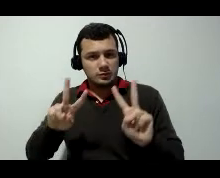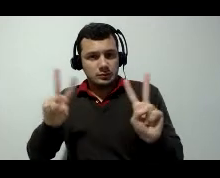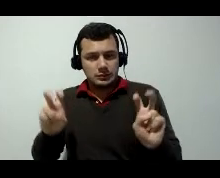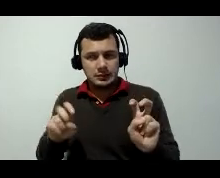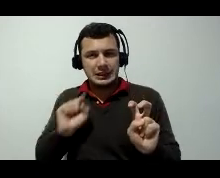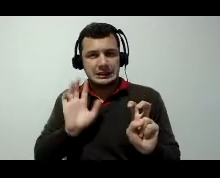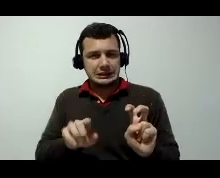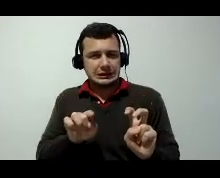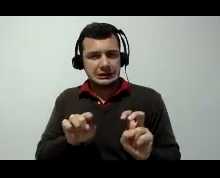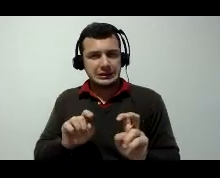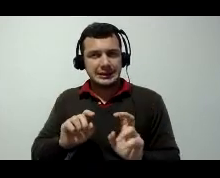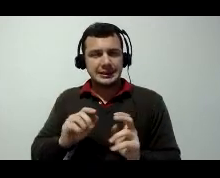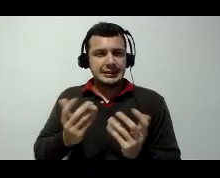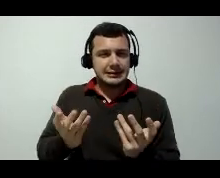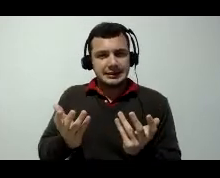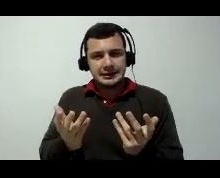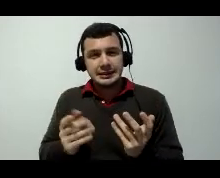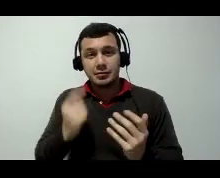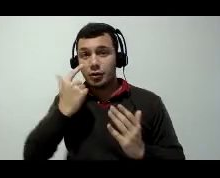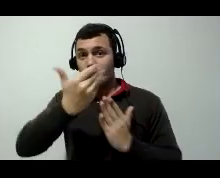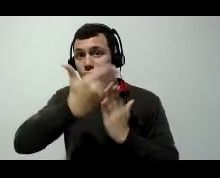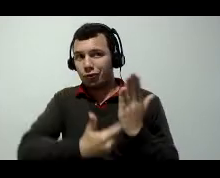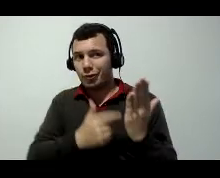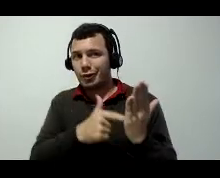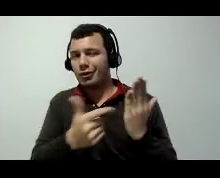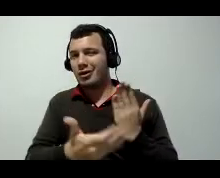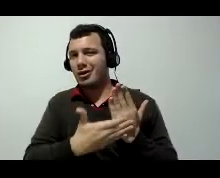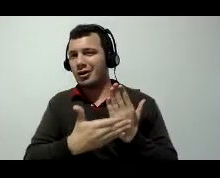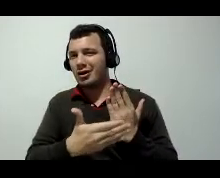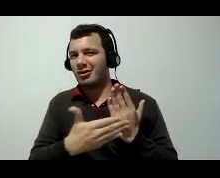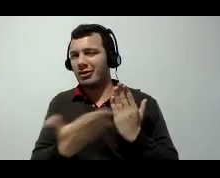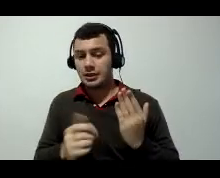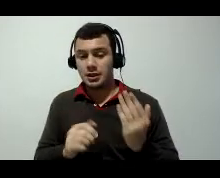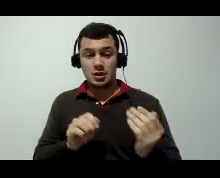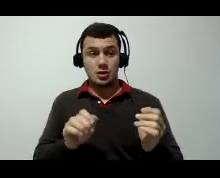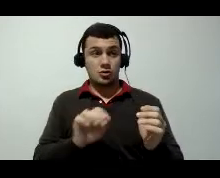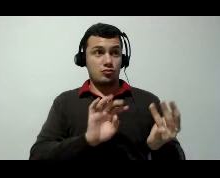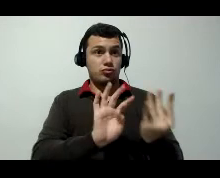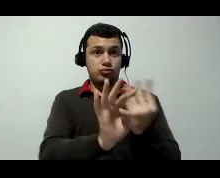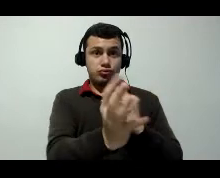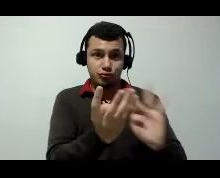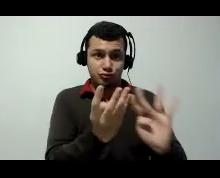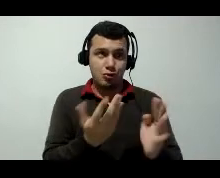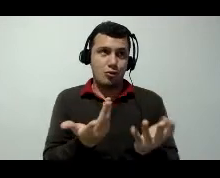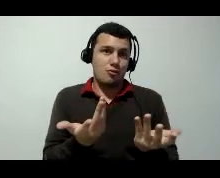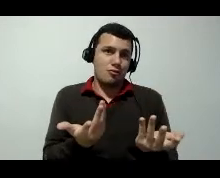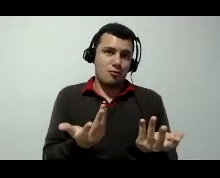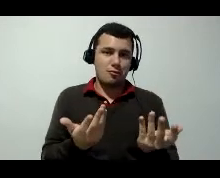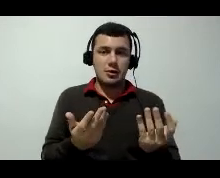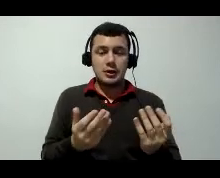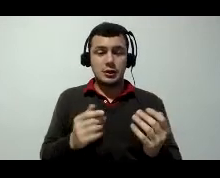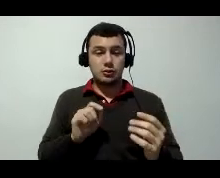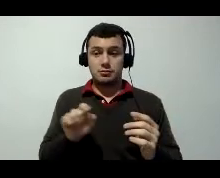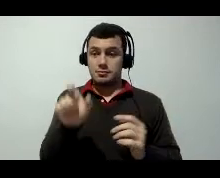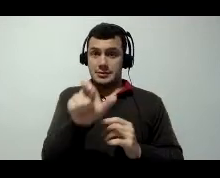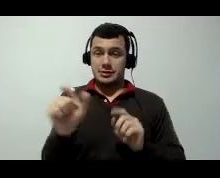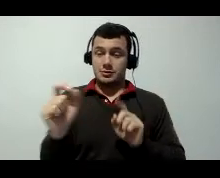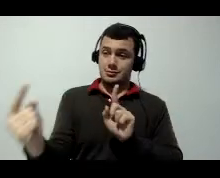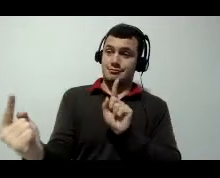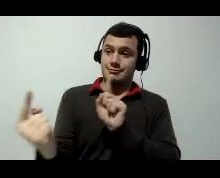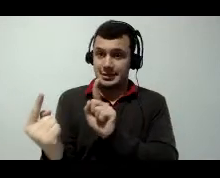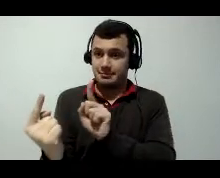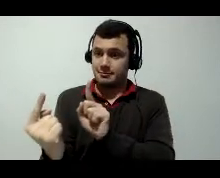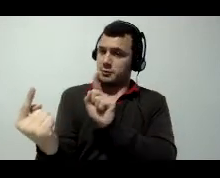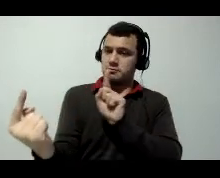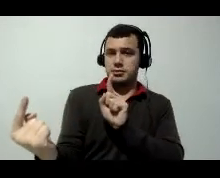habla este documento es que para esas áreas de tránsito, si yo no voy a tener contacto con estos pacientes a menos de 2 metros, no se va a requerir el